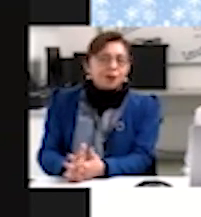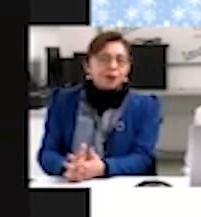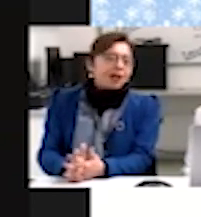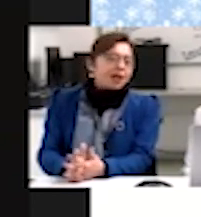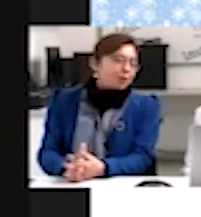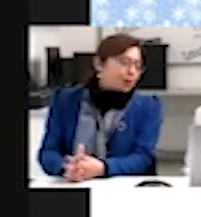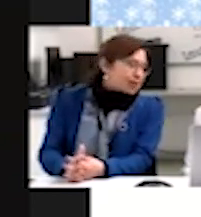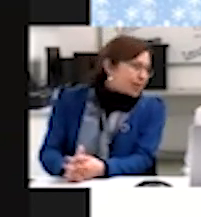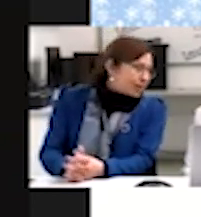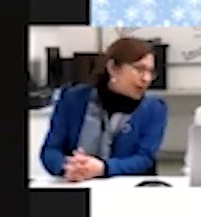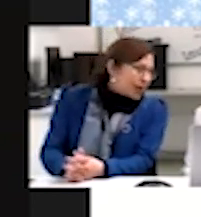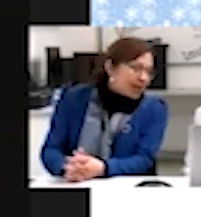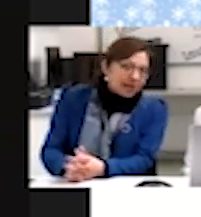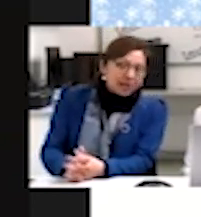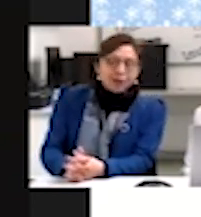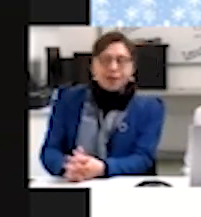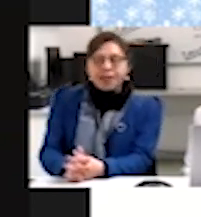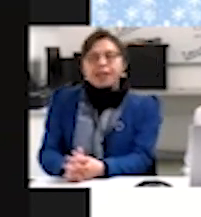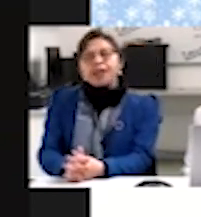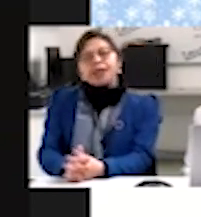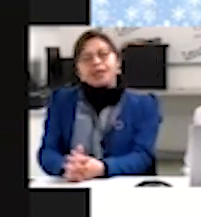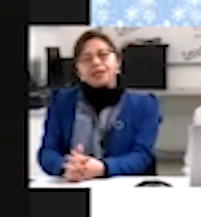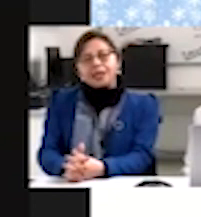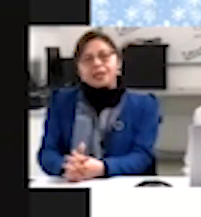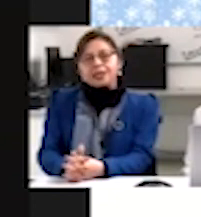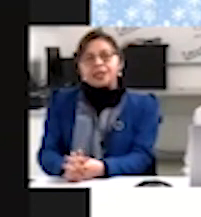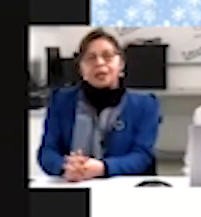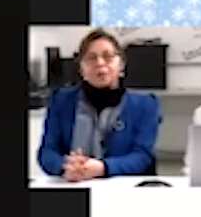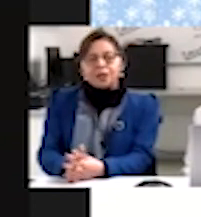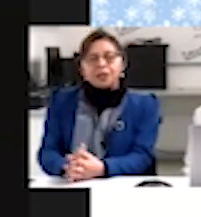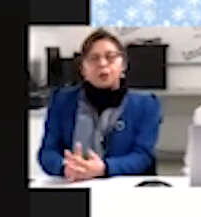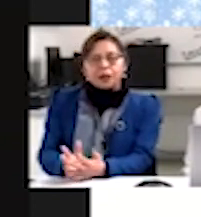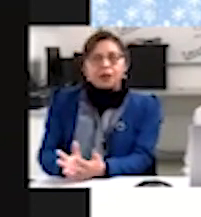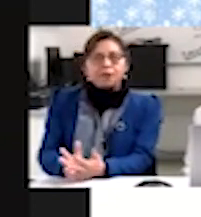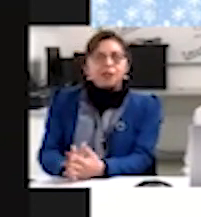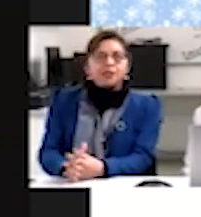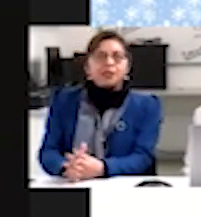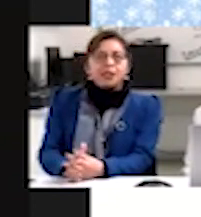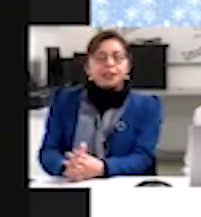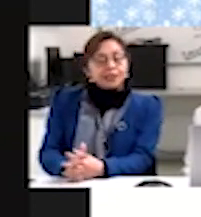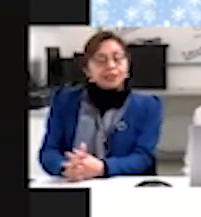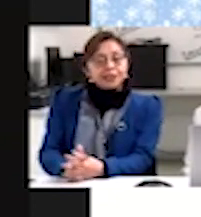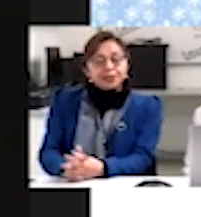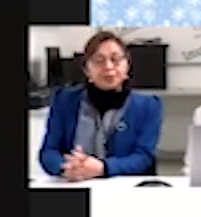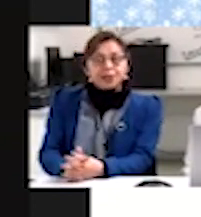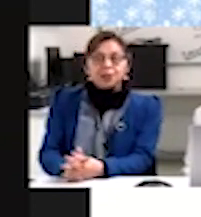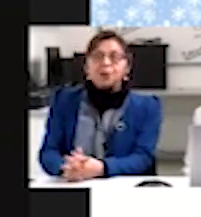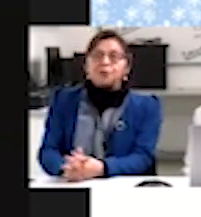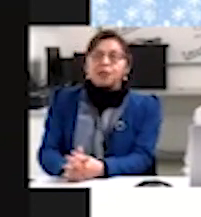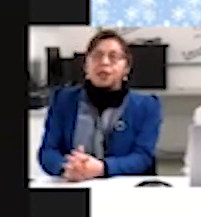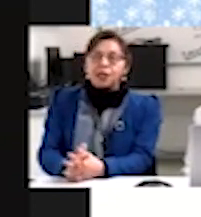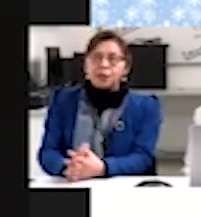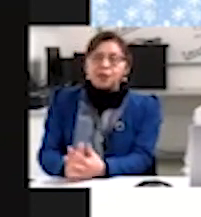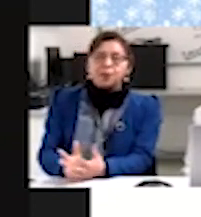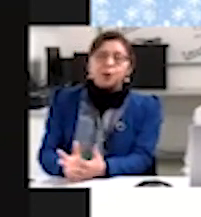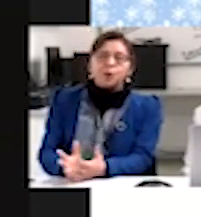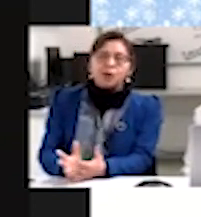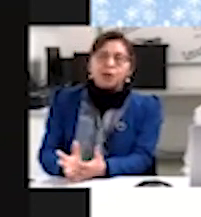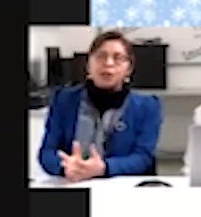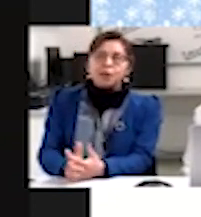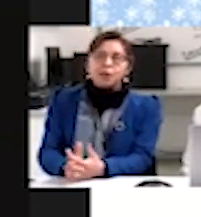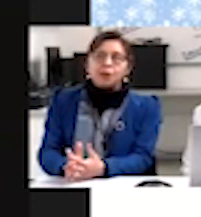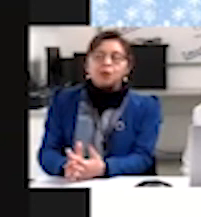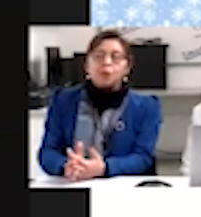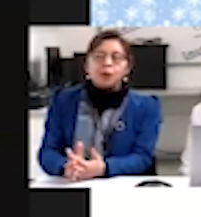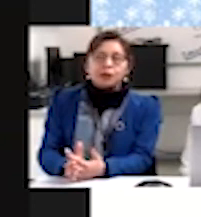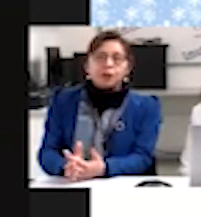refiero a la doctora Silvia Alegre Manrique. Ella es médico jefe de este servicio y ha visto por